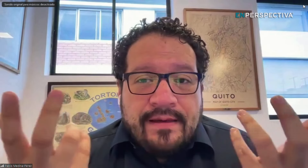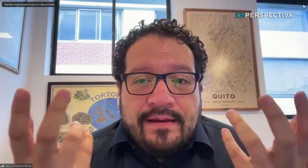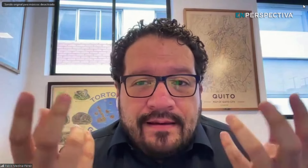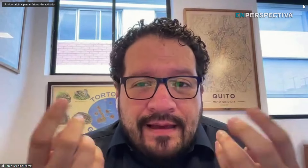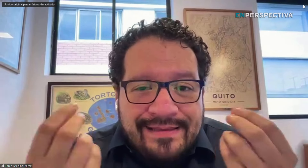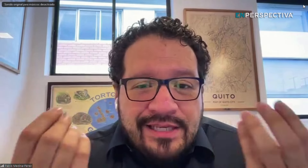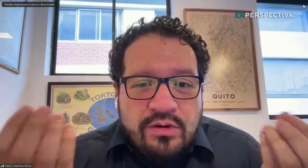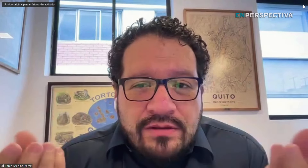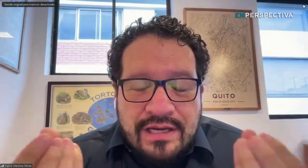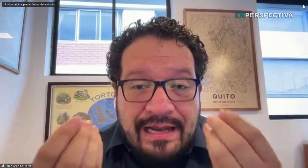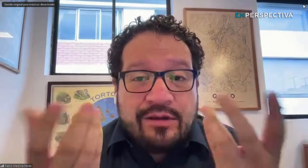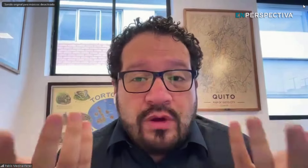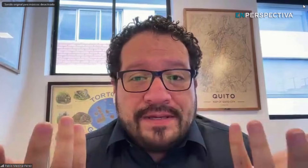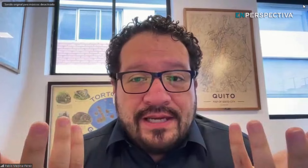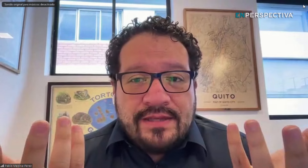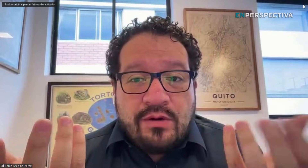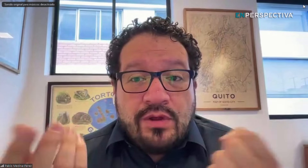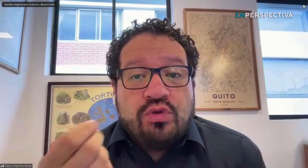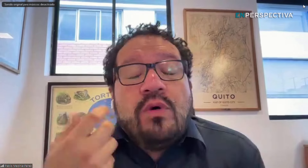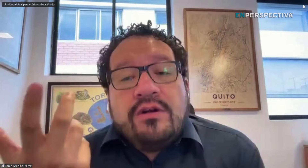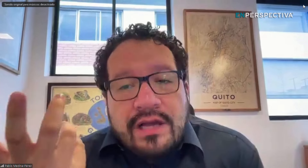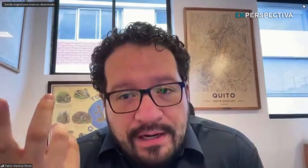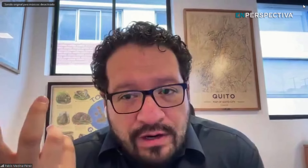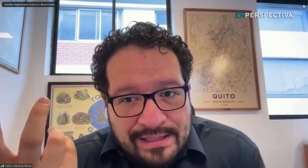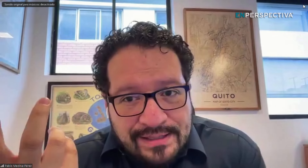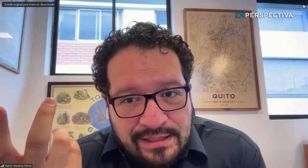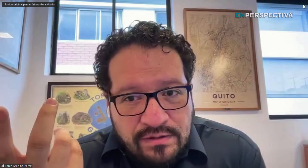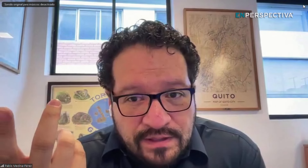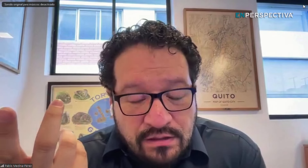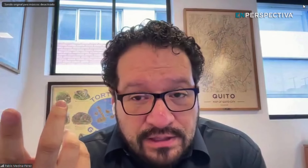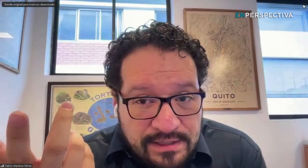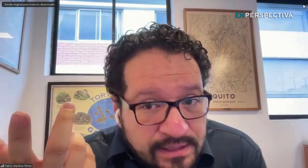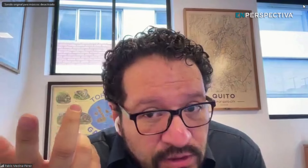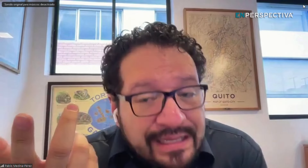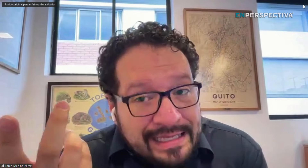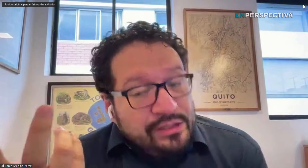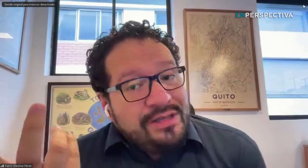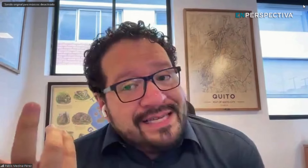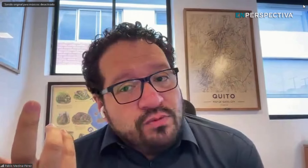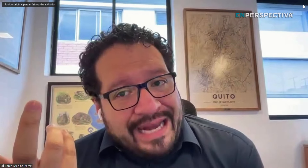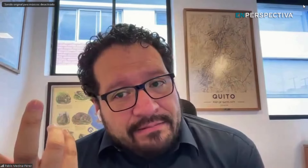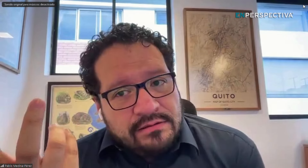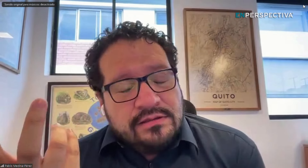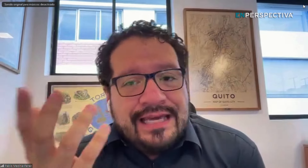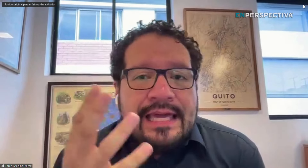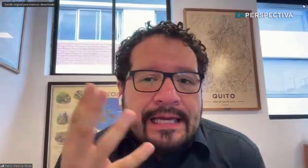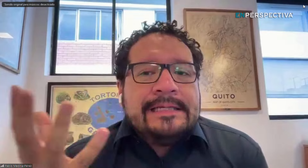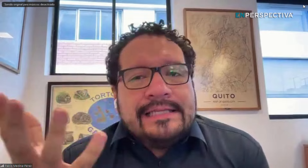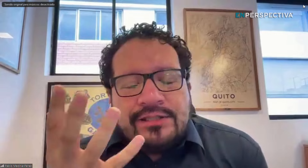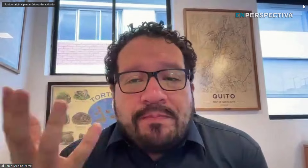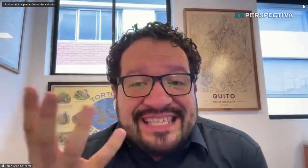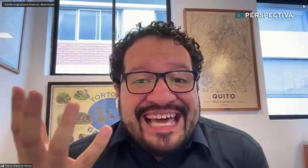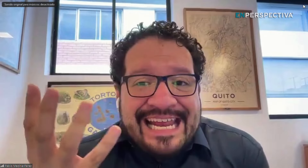está insinuando que el actual presidente del Ecuador tuvo algo que ver con el asesinato de Fernando Villavicencio, y eso también es muy grave. Entonces,